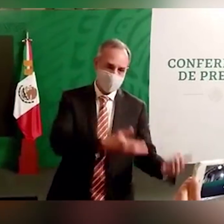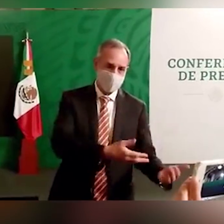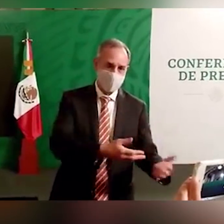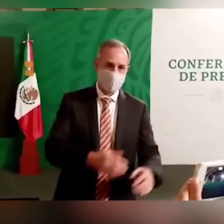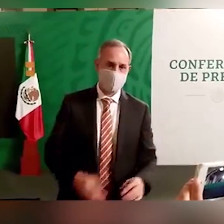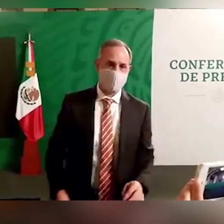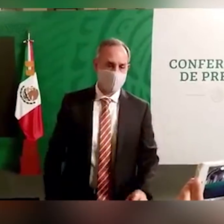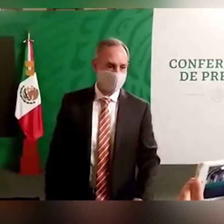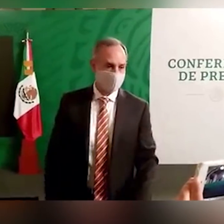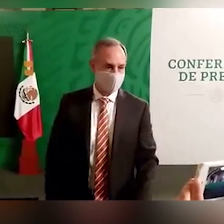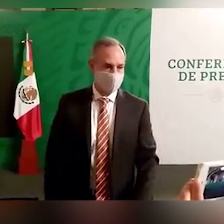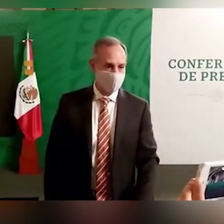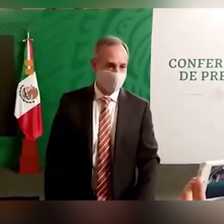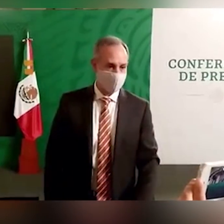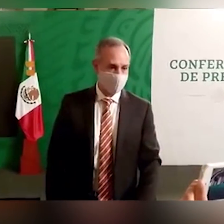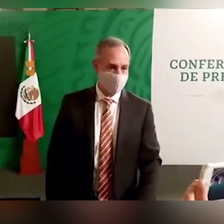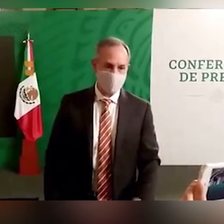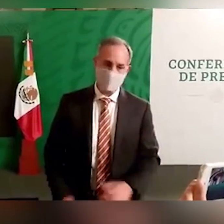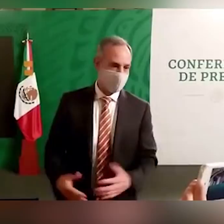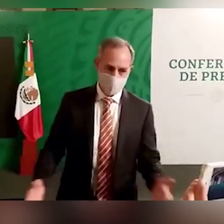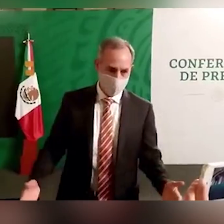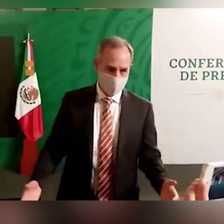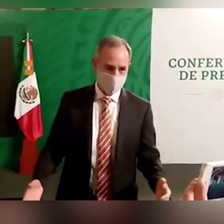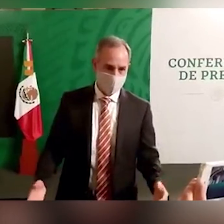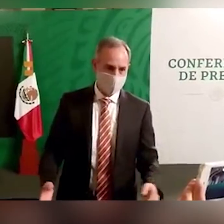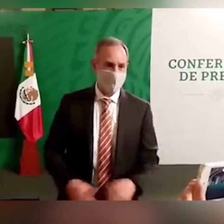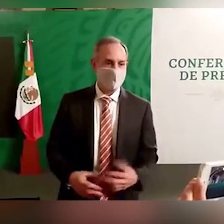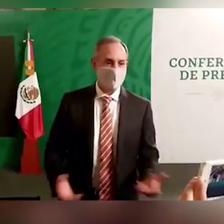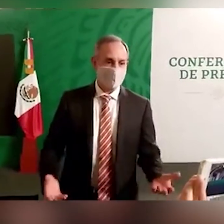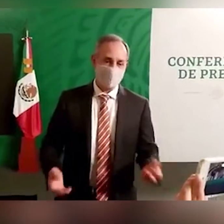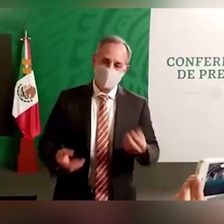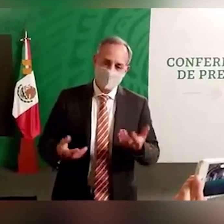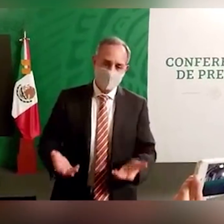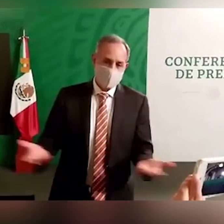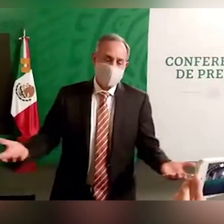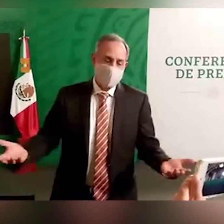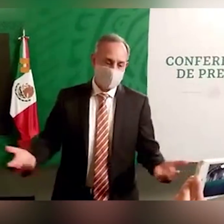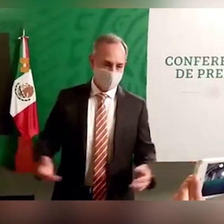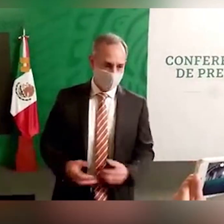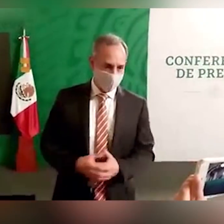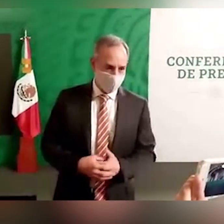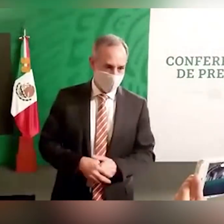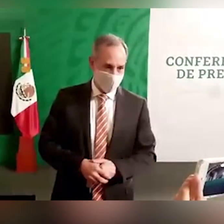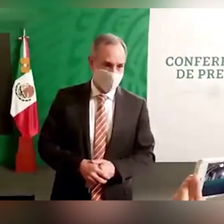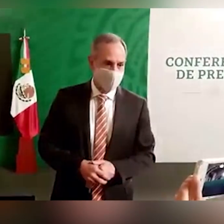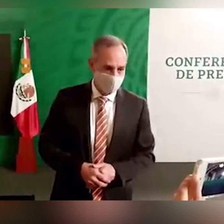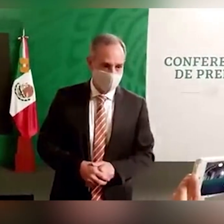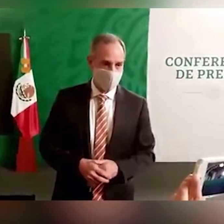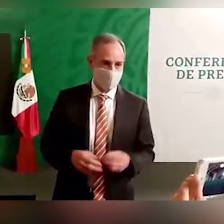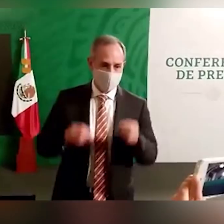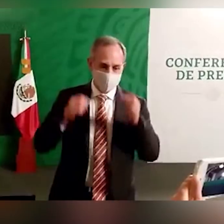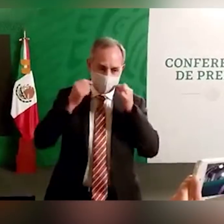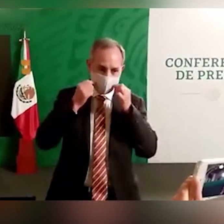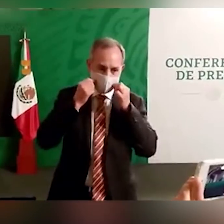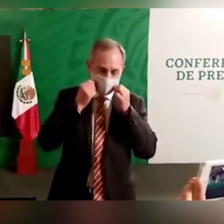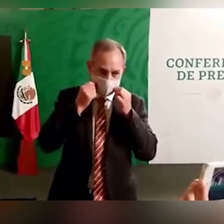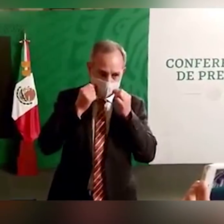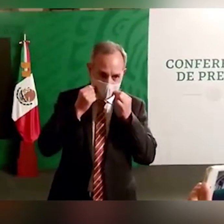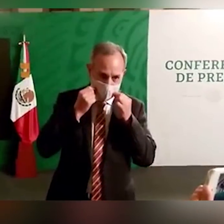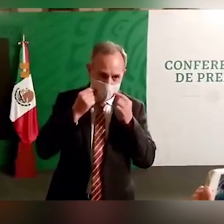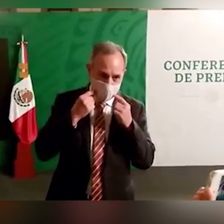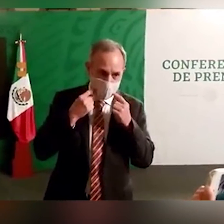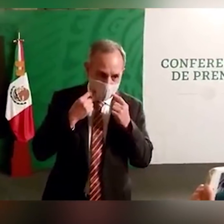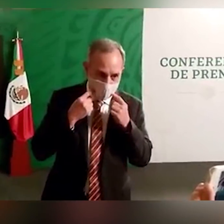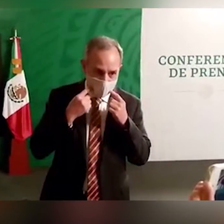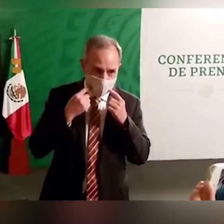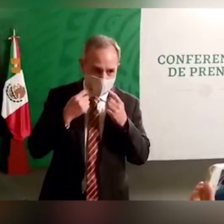salimos a consumir alimentos no para chambear y es prácticamente absurdo que piensen que va a buscar